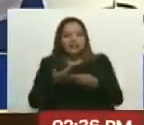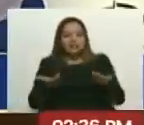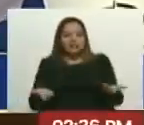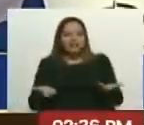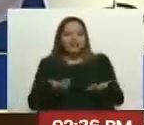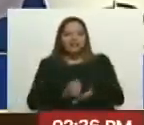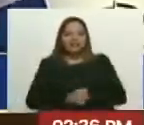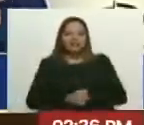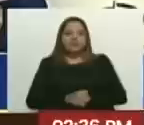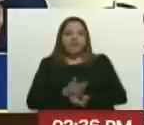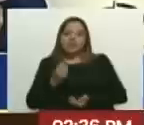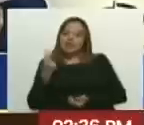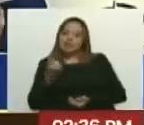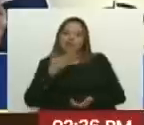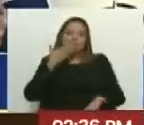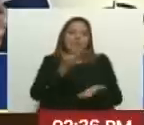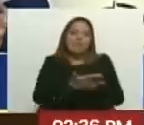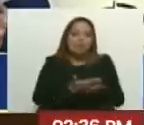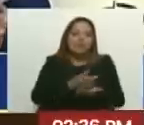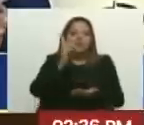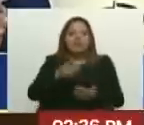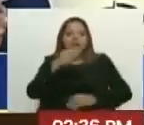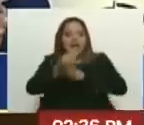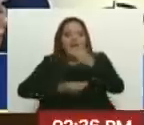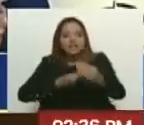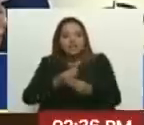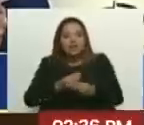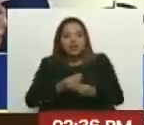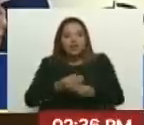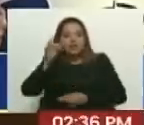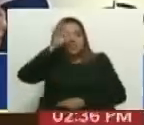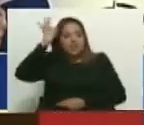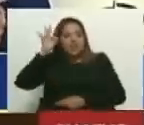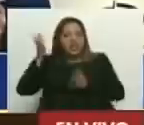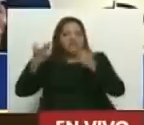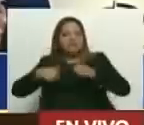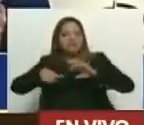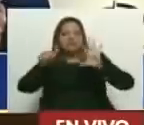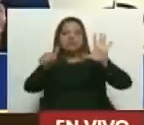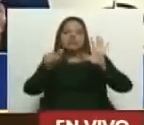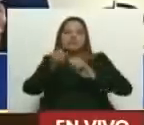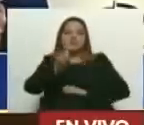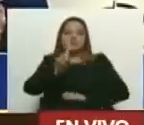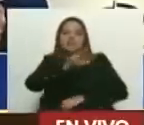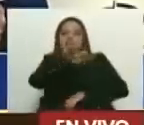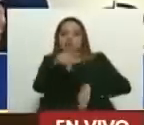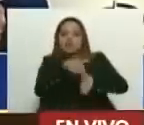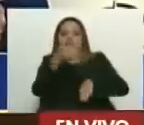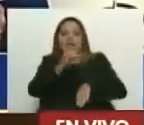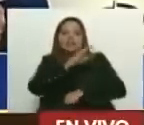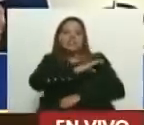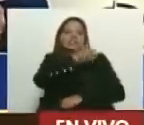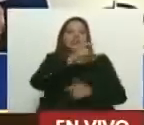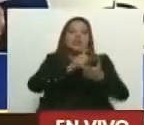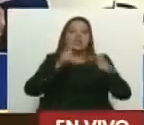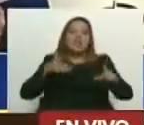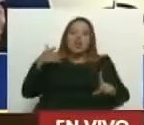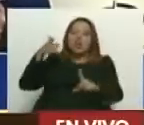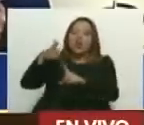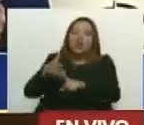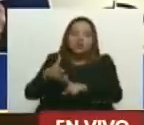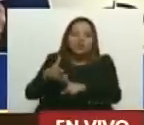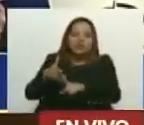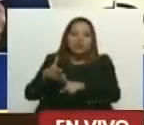no solo proponiendo, cumpliendo, a través de la Fiscalía 61 Nacional, adscrita a la Dirección General contra Delitos